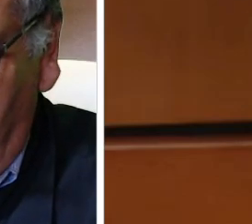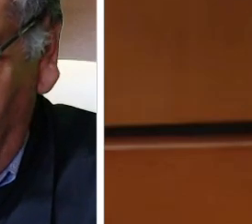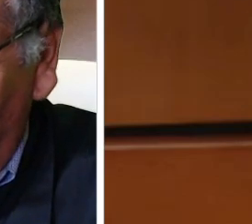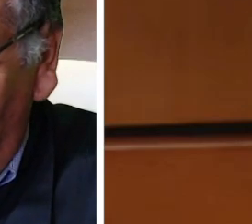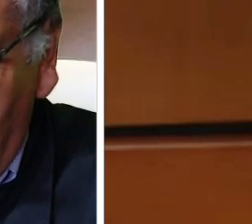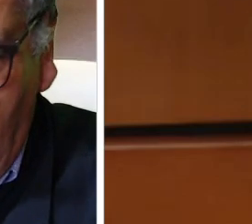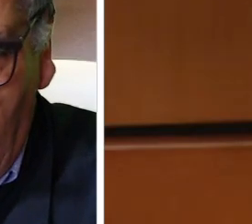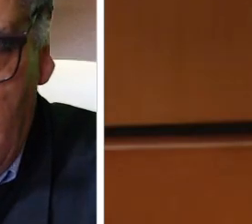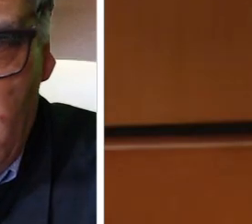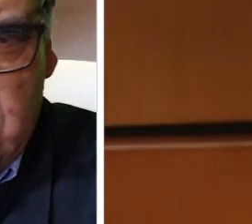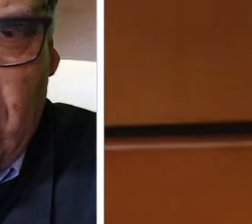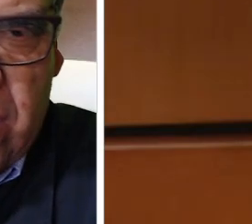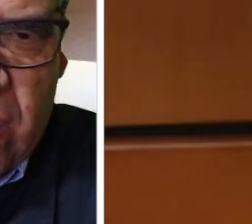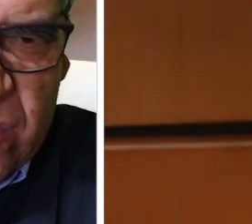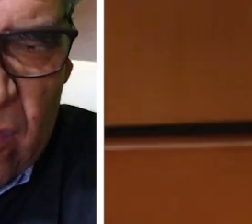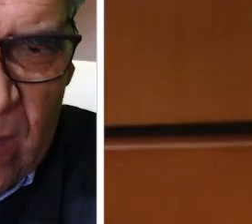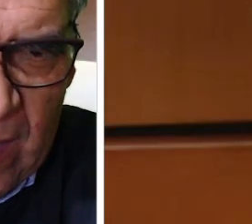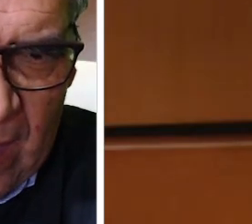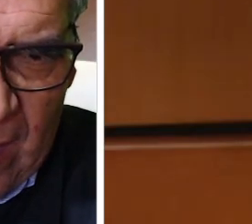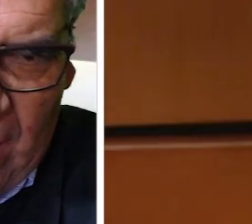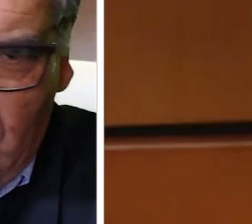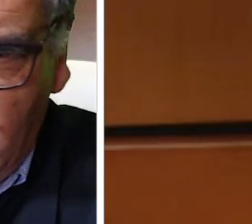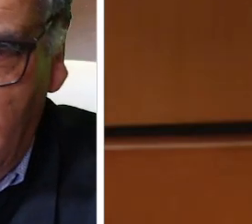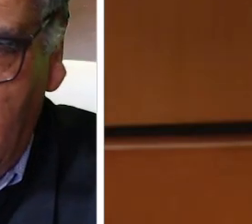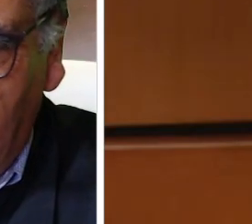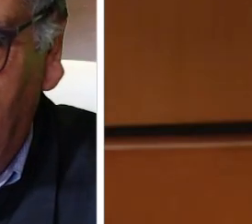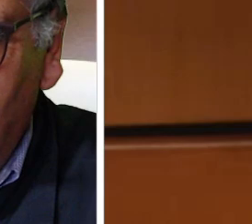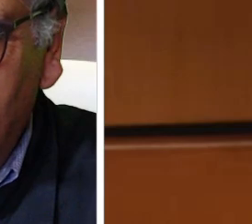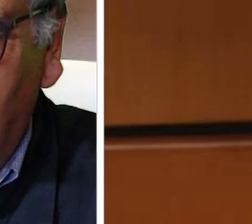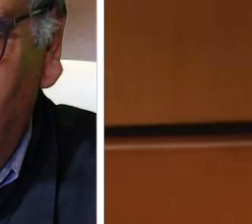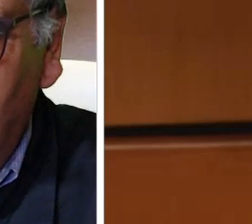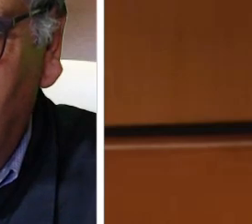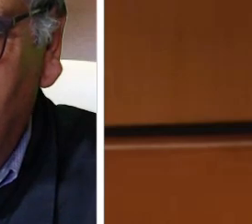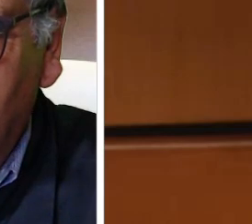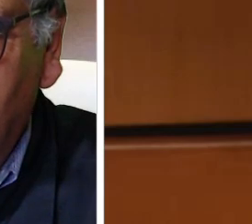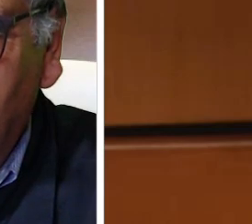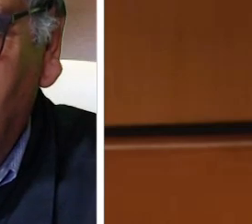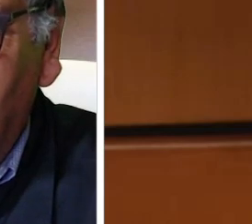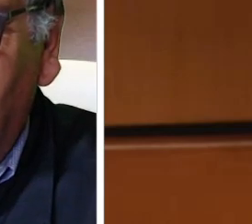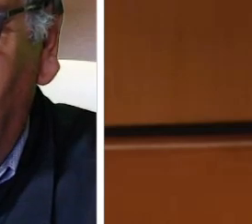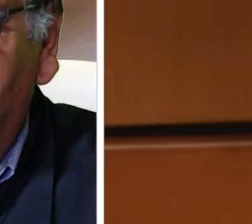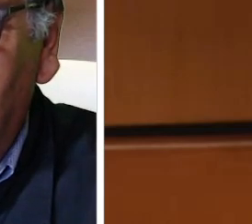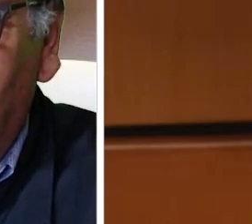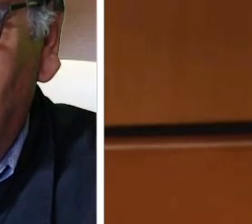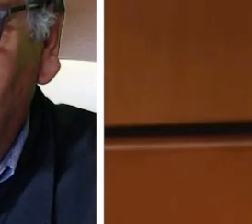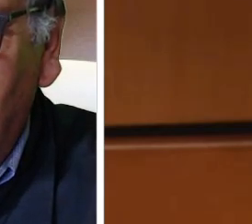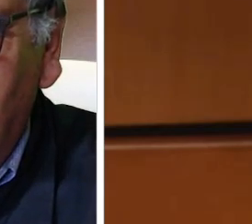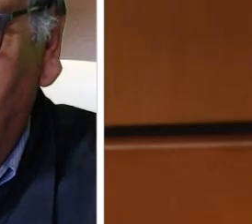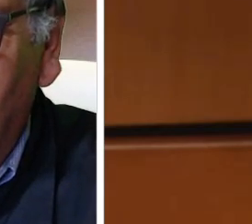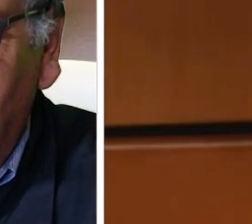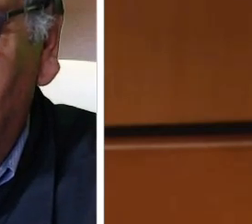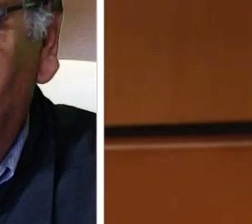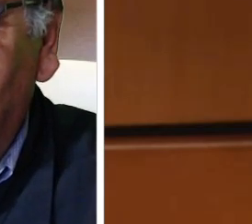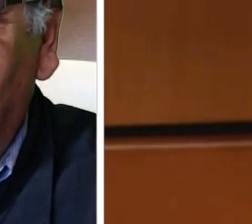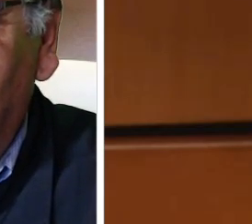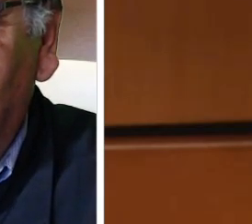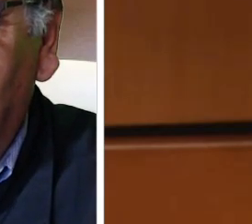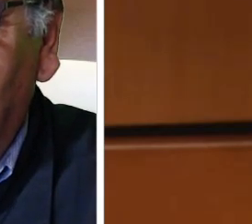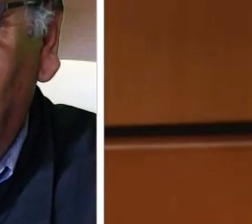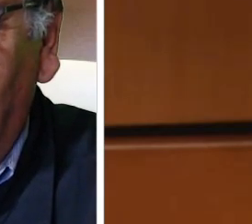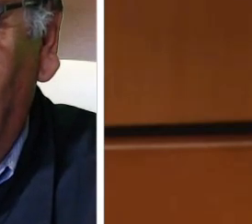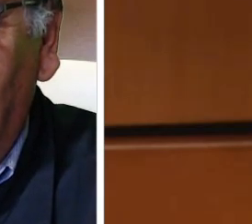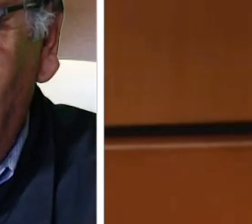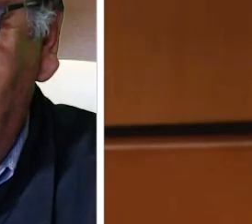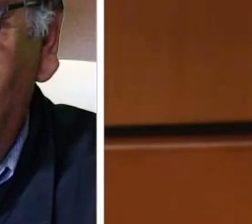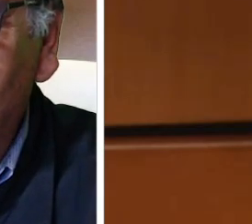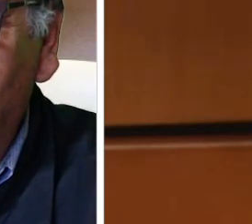Constitución. Además que no se nos olvide que el 2 de junio el pueblo de México dijo